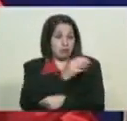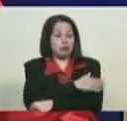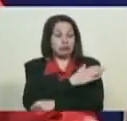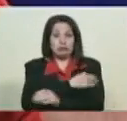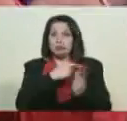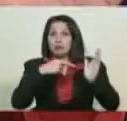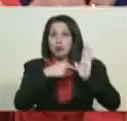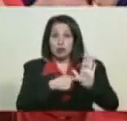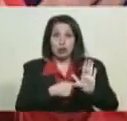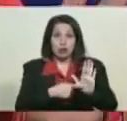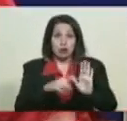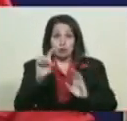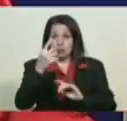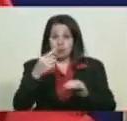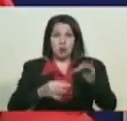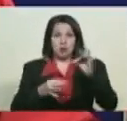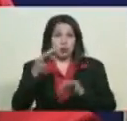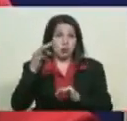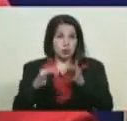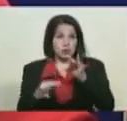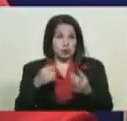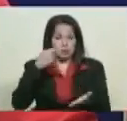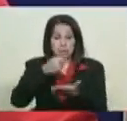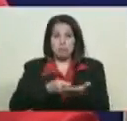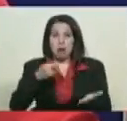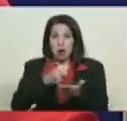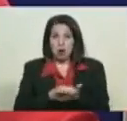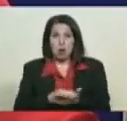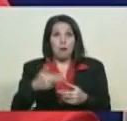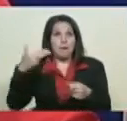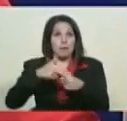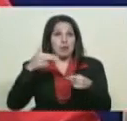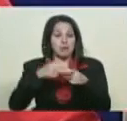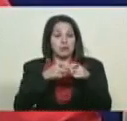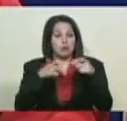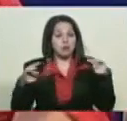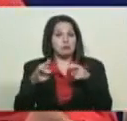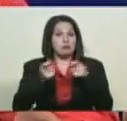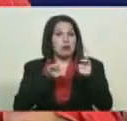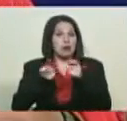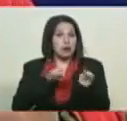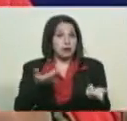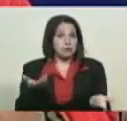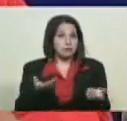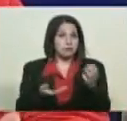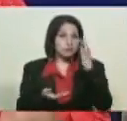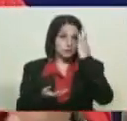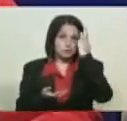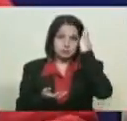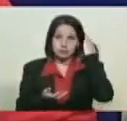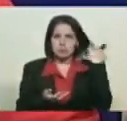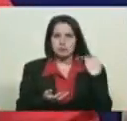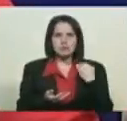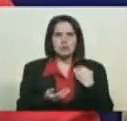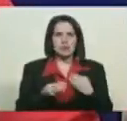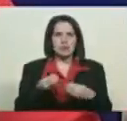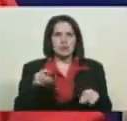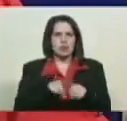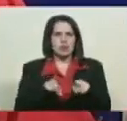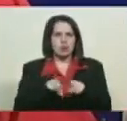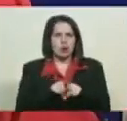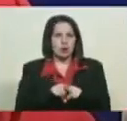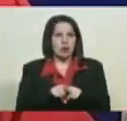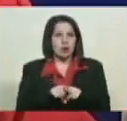demostrado. Primera Justicia fue creado por PDVSA, cheques de PDVSA, demostrado con los hechos.